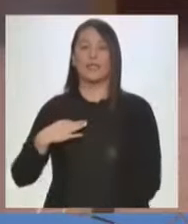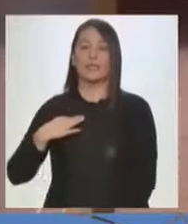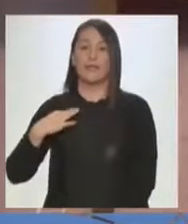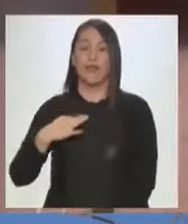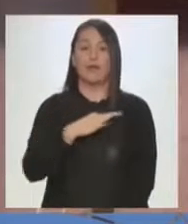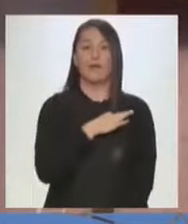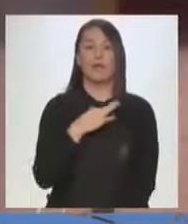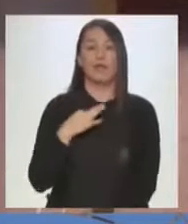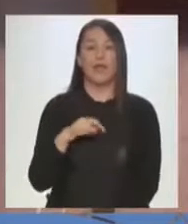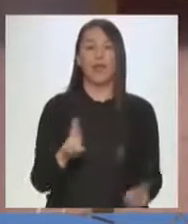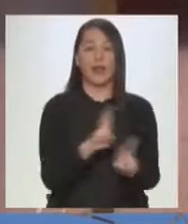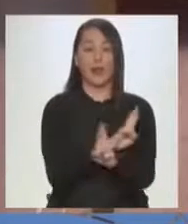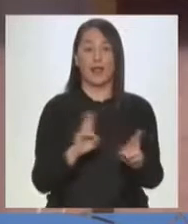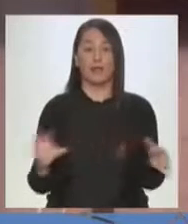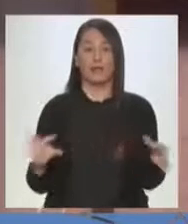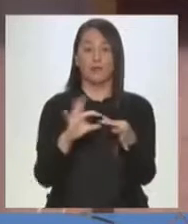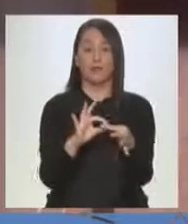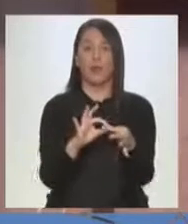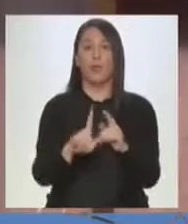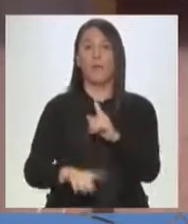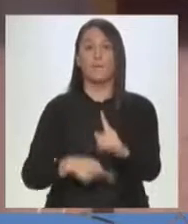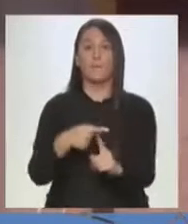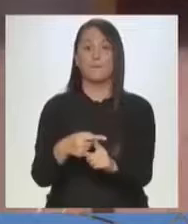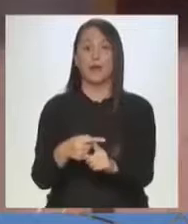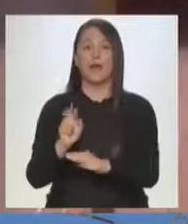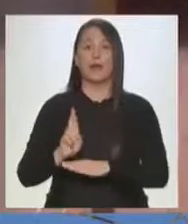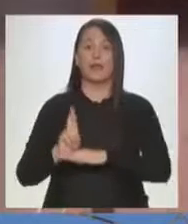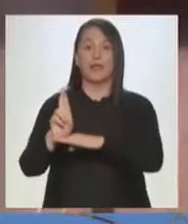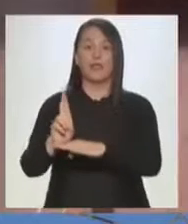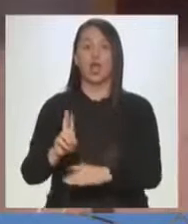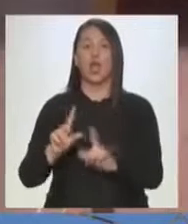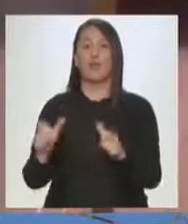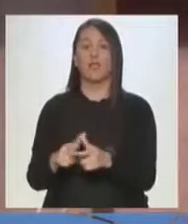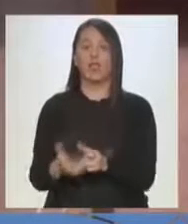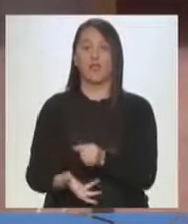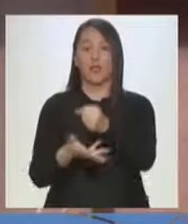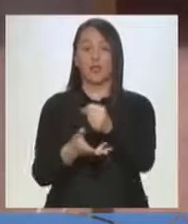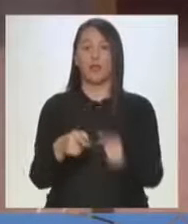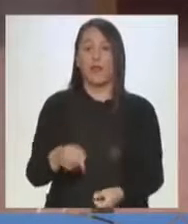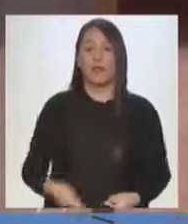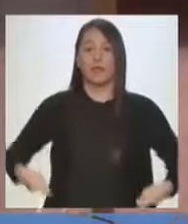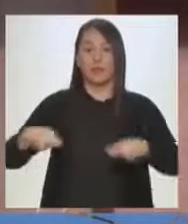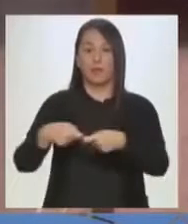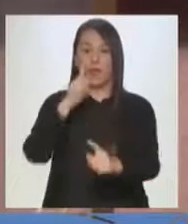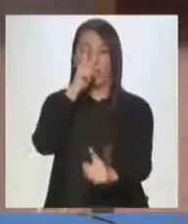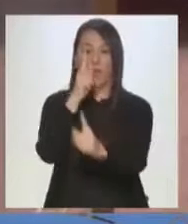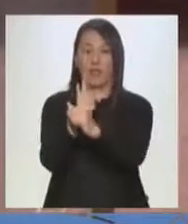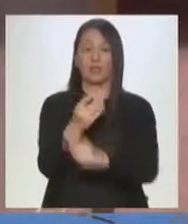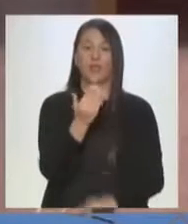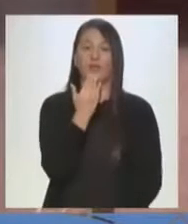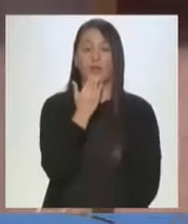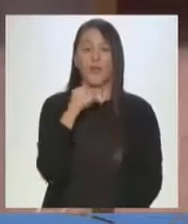y los ministerios relacionados, más los representantes de las comisiones de Hacienda para la entrega de dichos subsidios directos. También